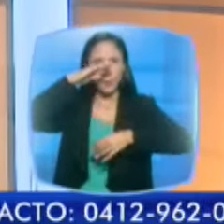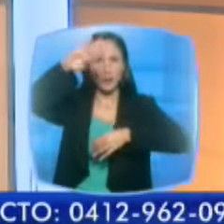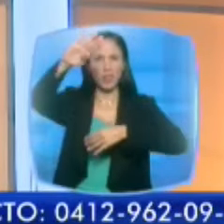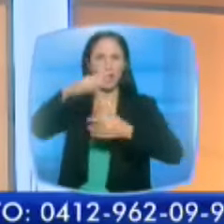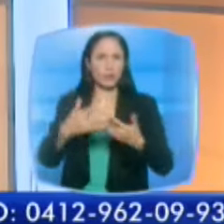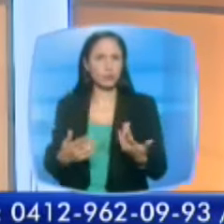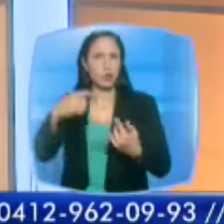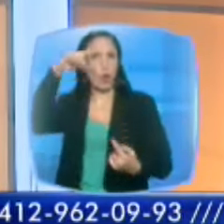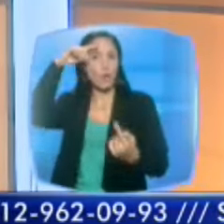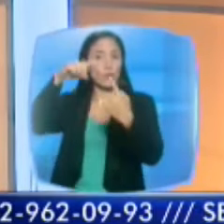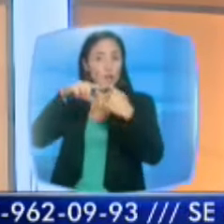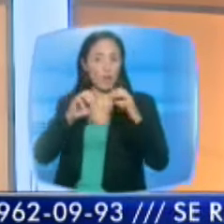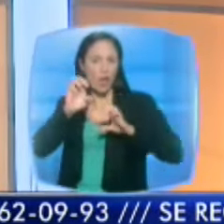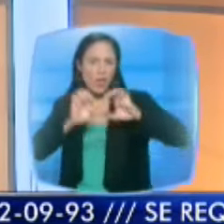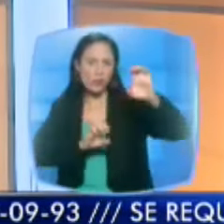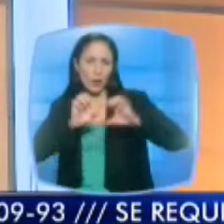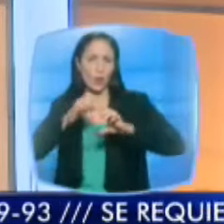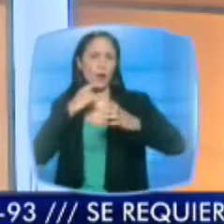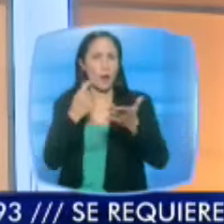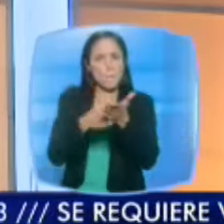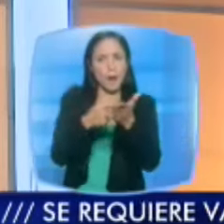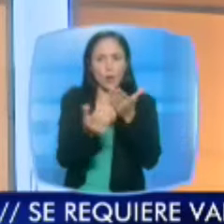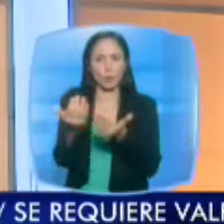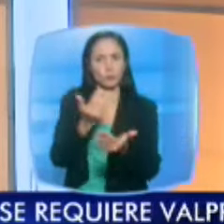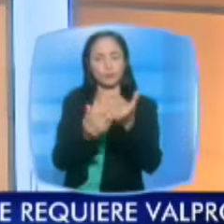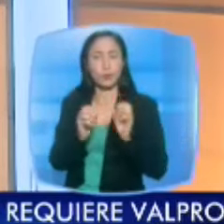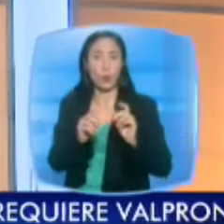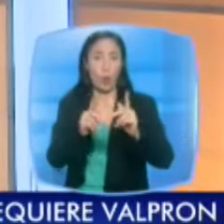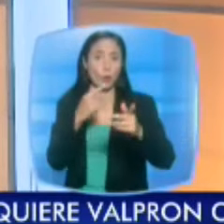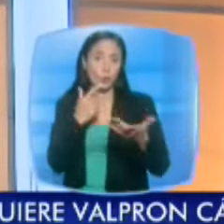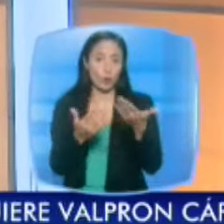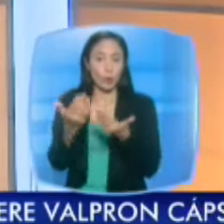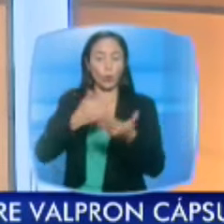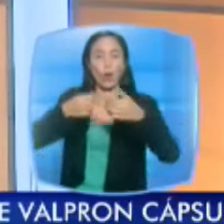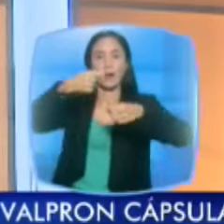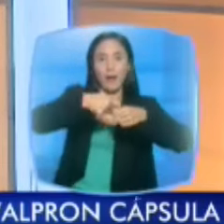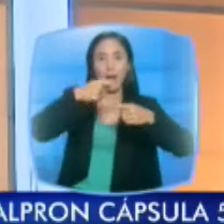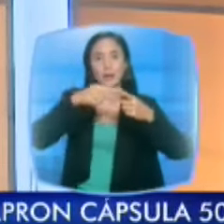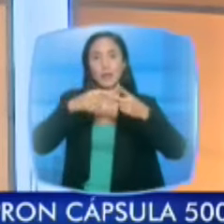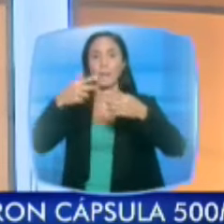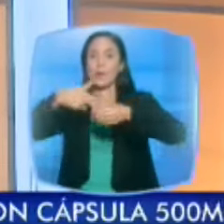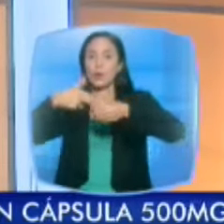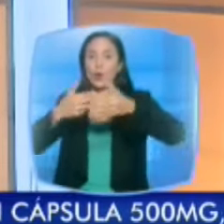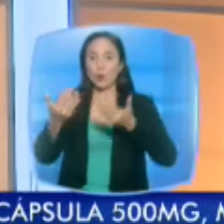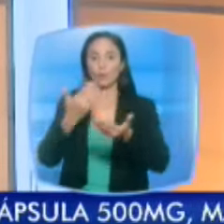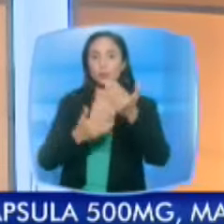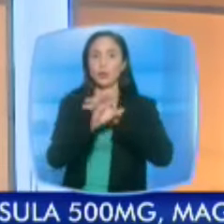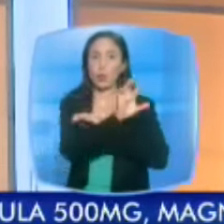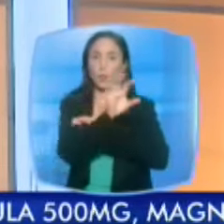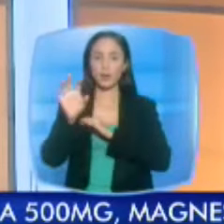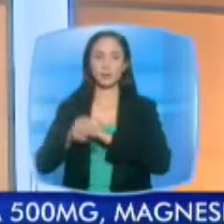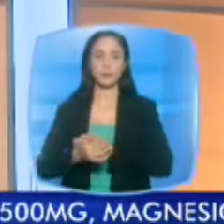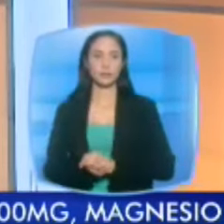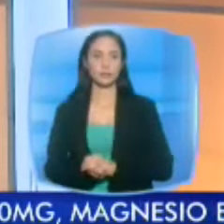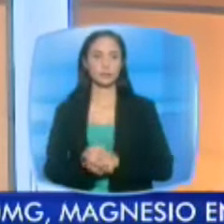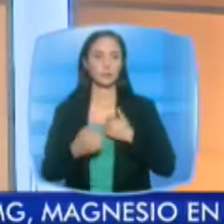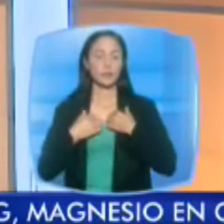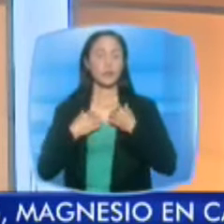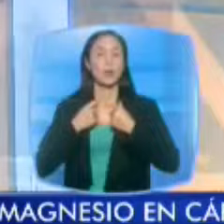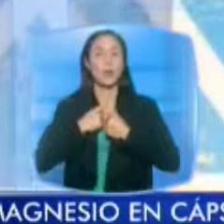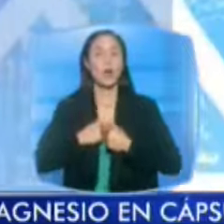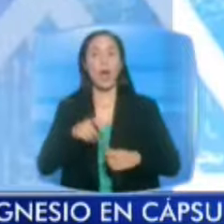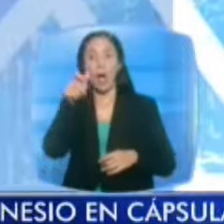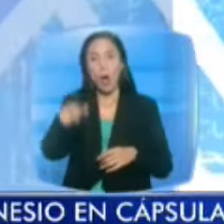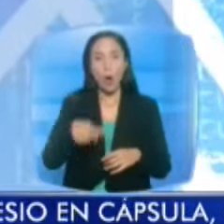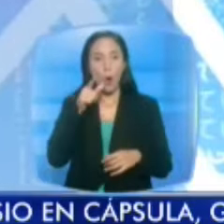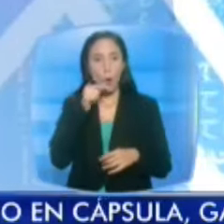objetivo de evaluar oportunidades de inversión en materia de crudo y gas natural para ambas naciones. Tellechea señaló que